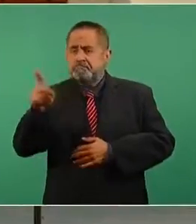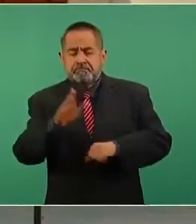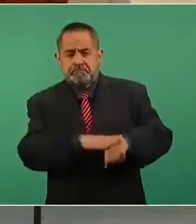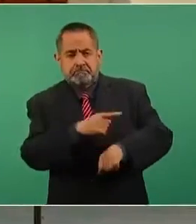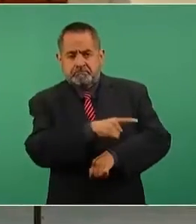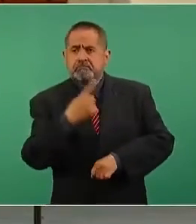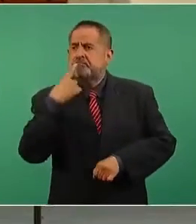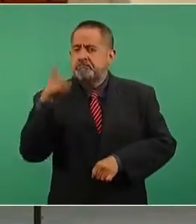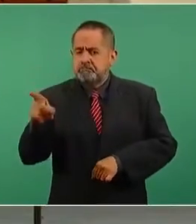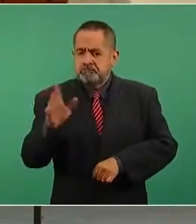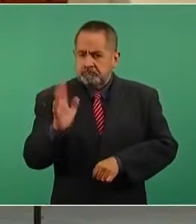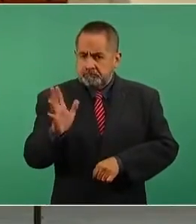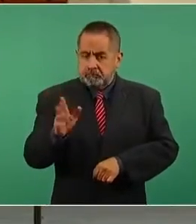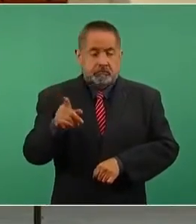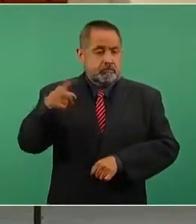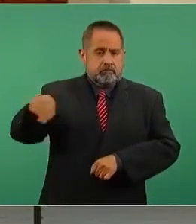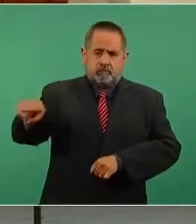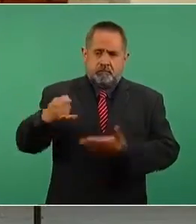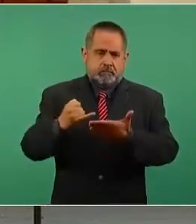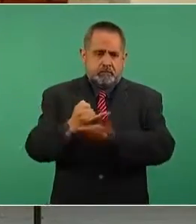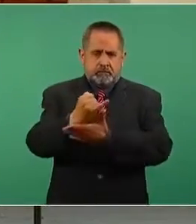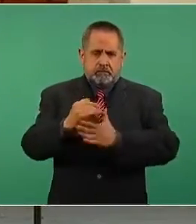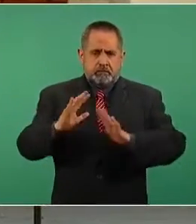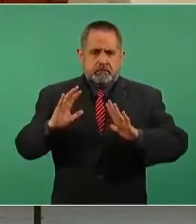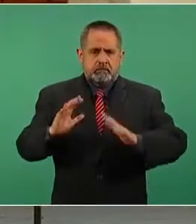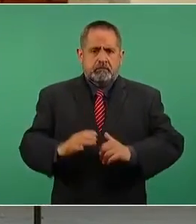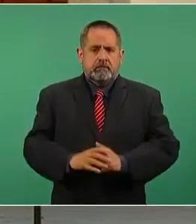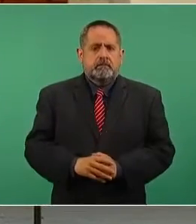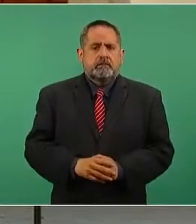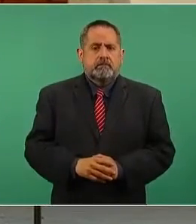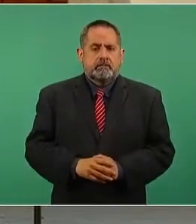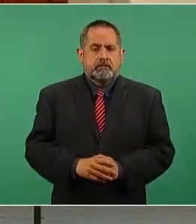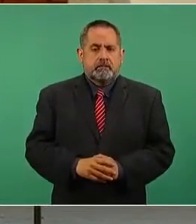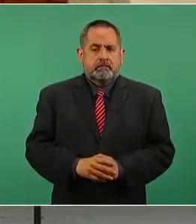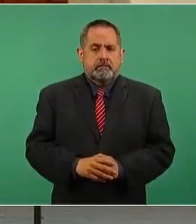Entonces, que la Fiscalía decida.